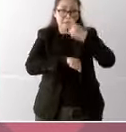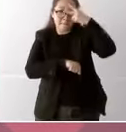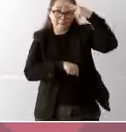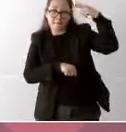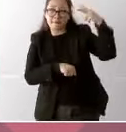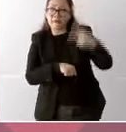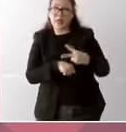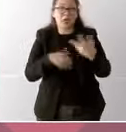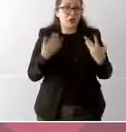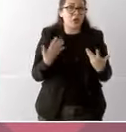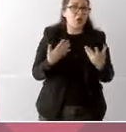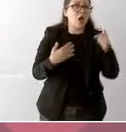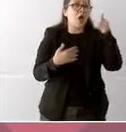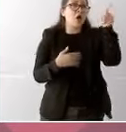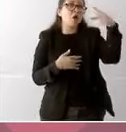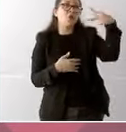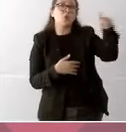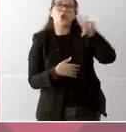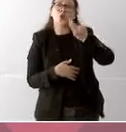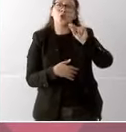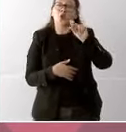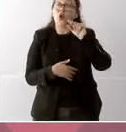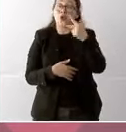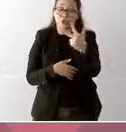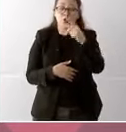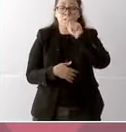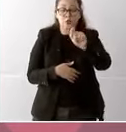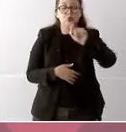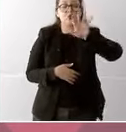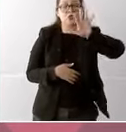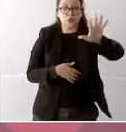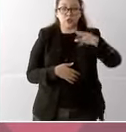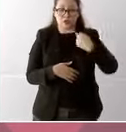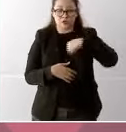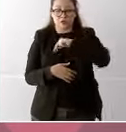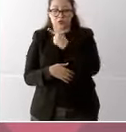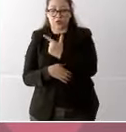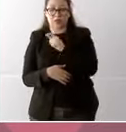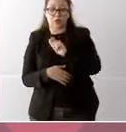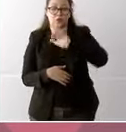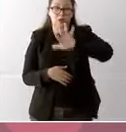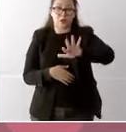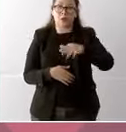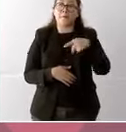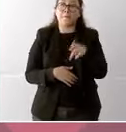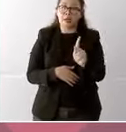allá 8.5, nosotros 7.5, pero de ese